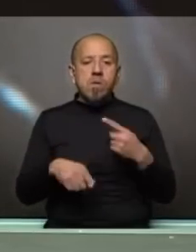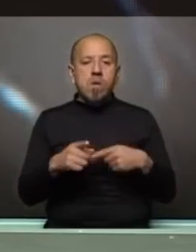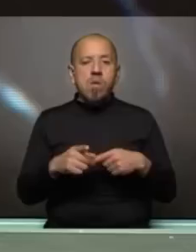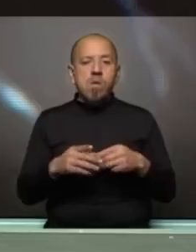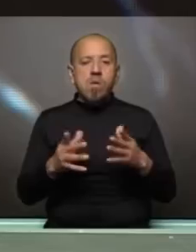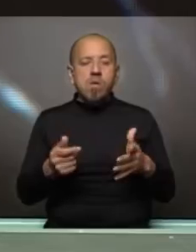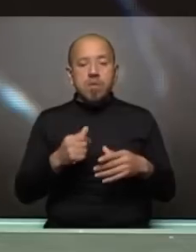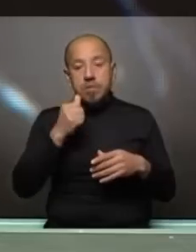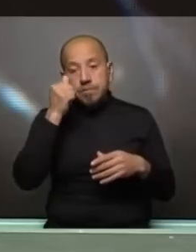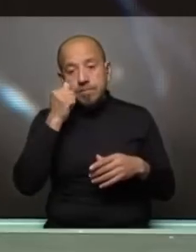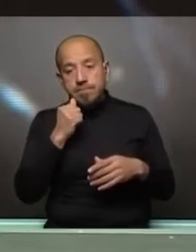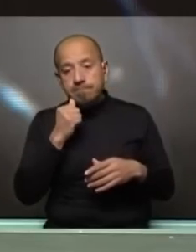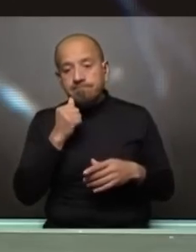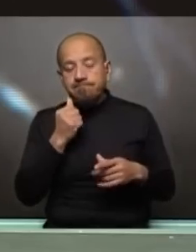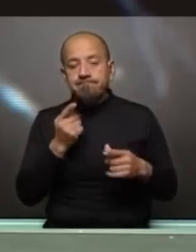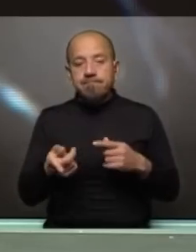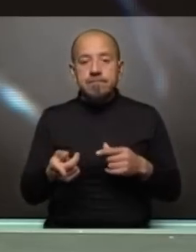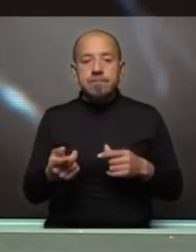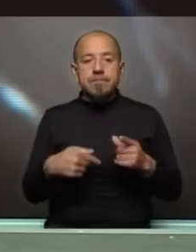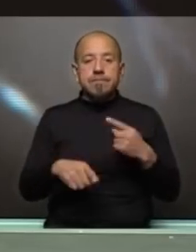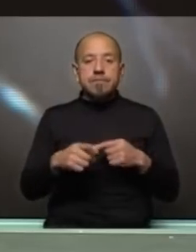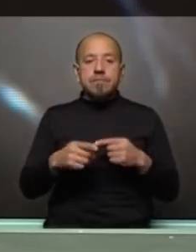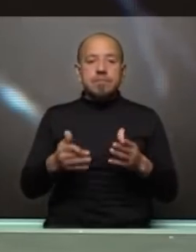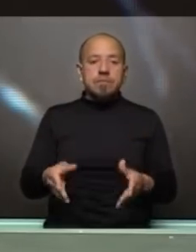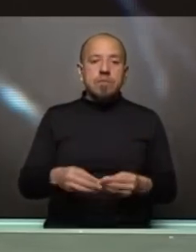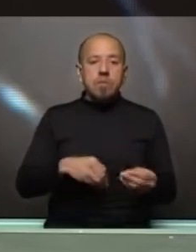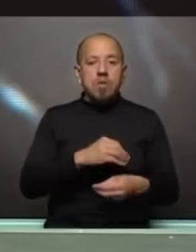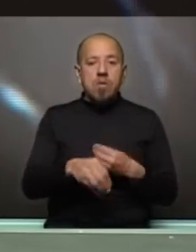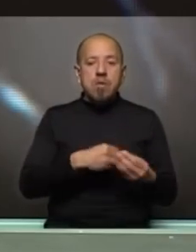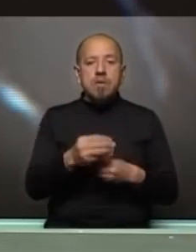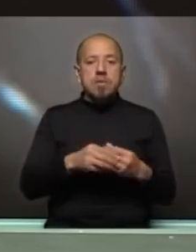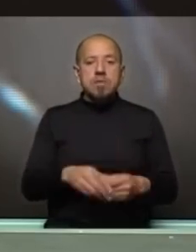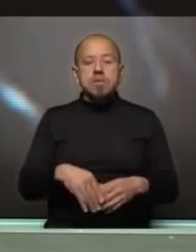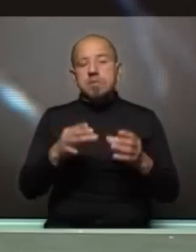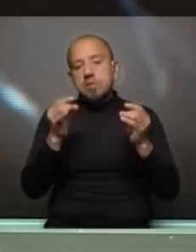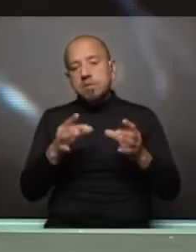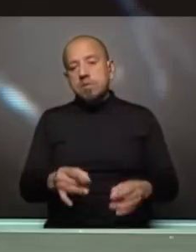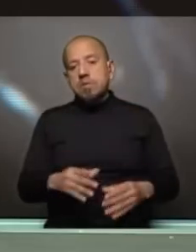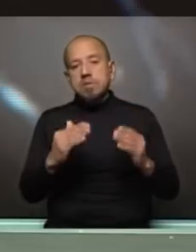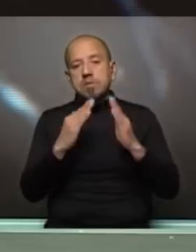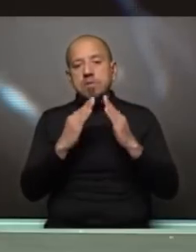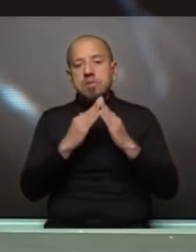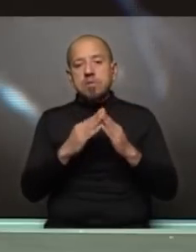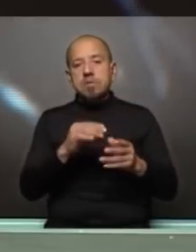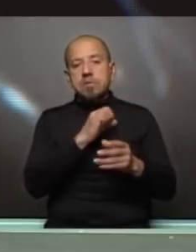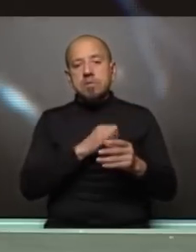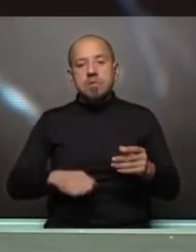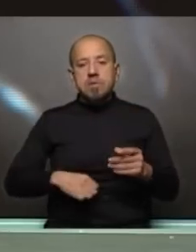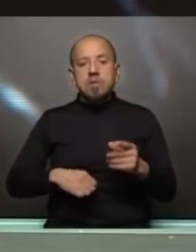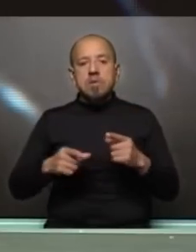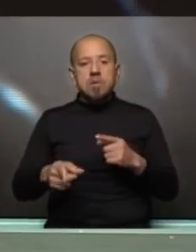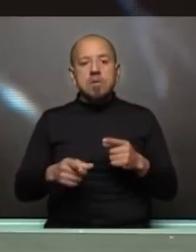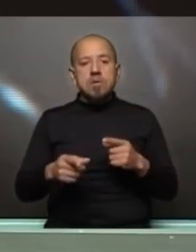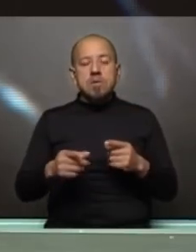organizado lo que hizo este fue correr familias y destruir las viviendas y el estado en este caso lo que hace es